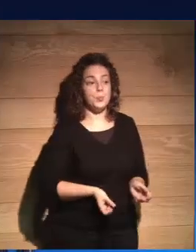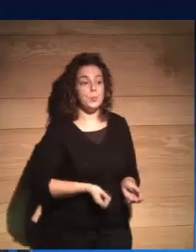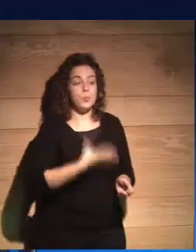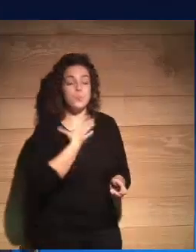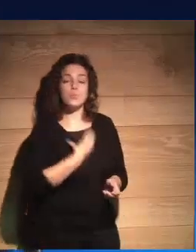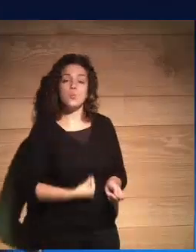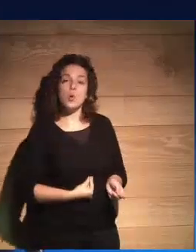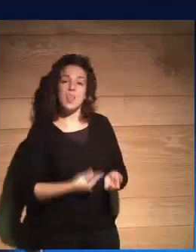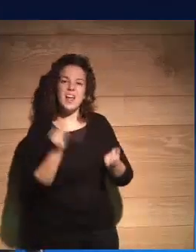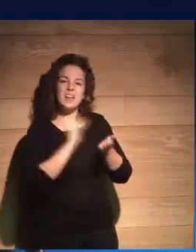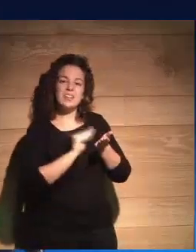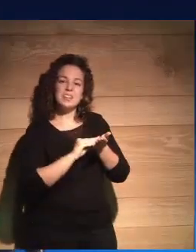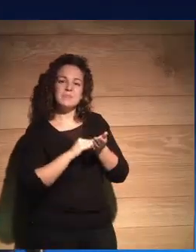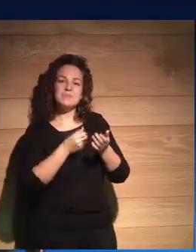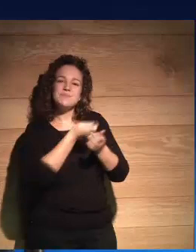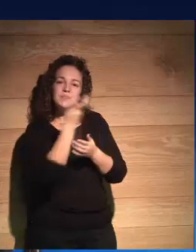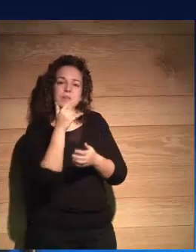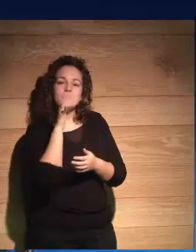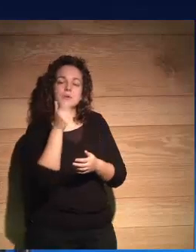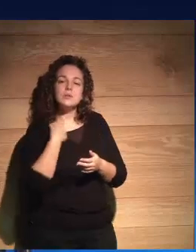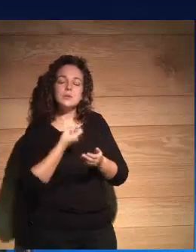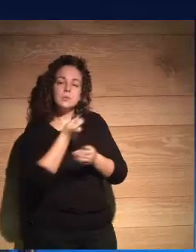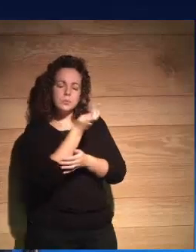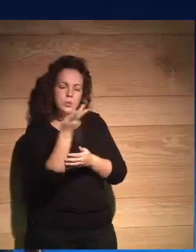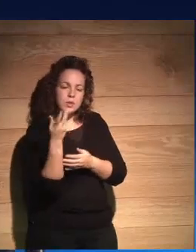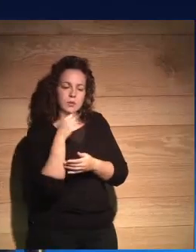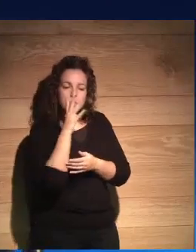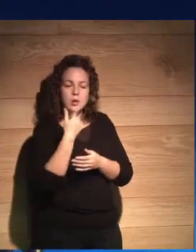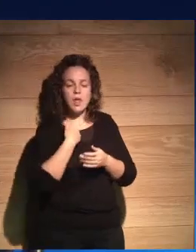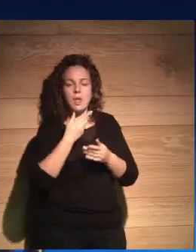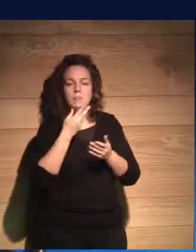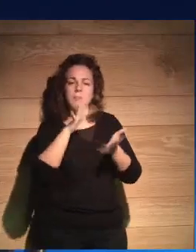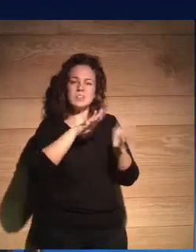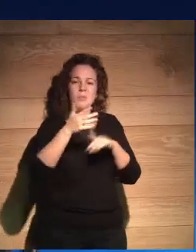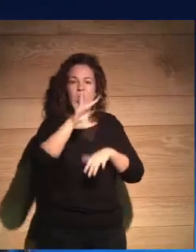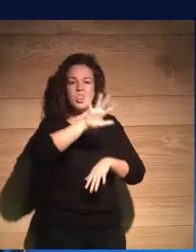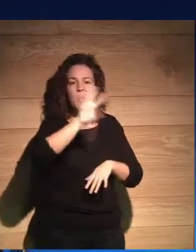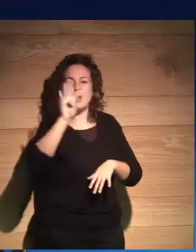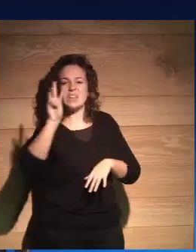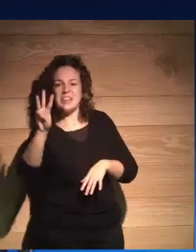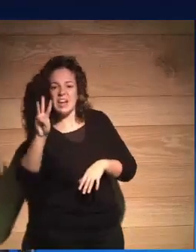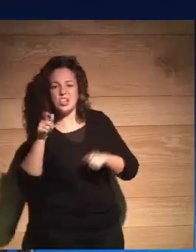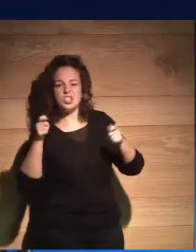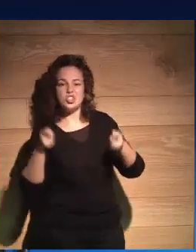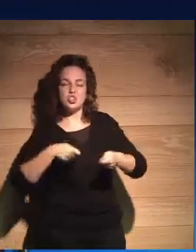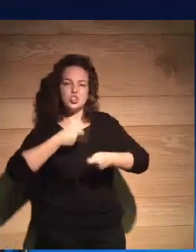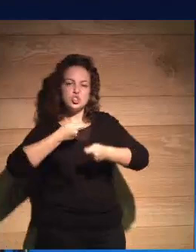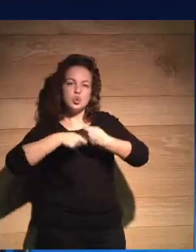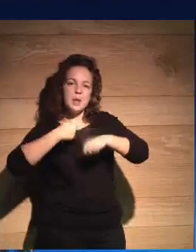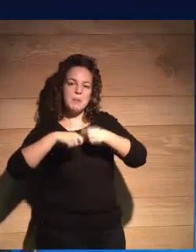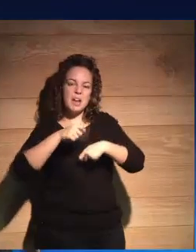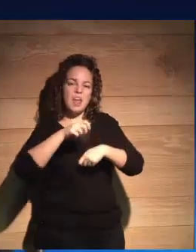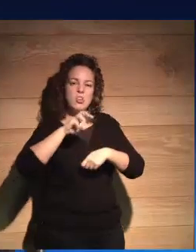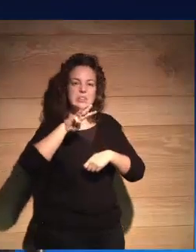también que he contado y las veces que sale Murcia son como alrededor de 53, el supermercado sale 3. Solo. Más que un científico